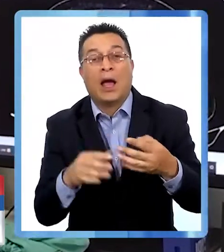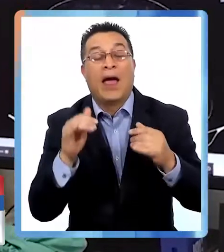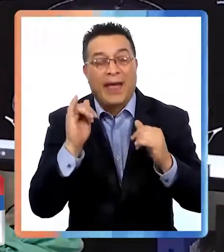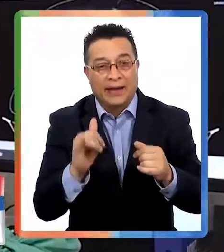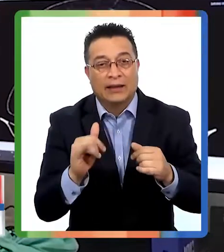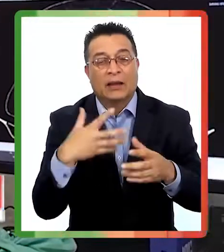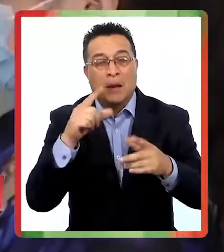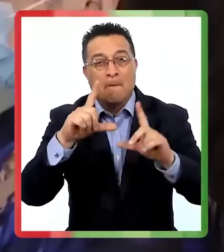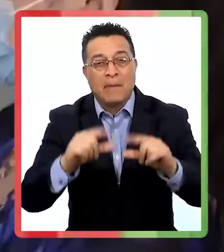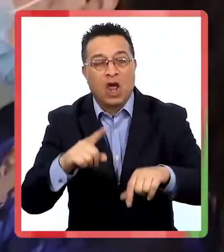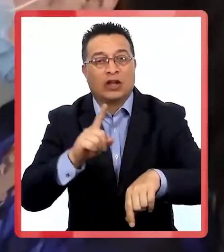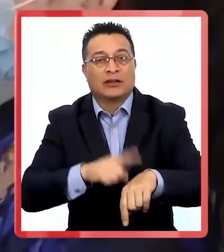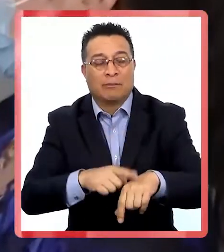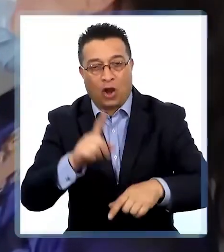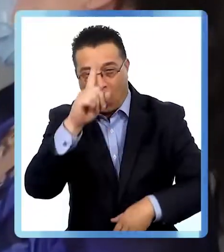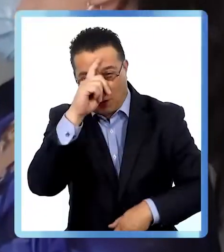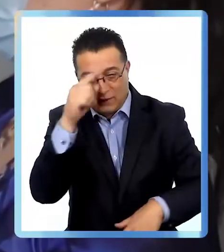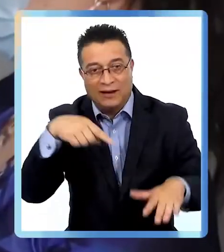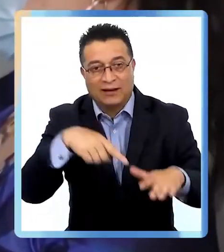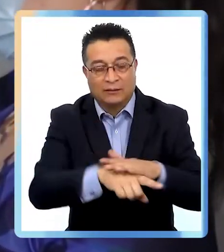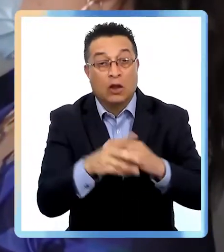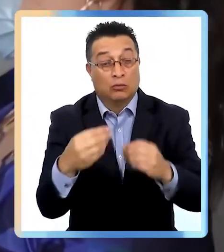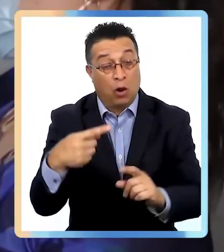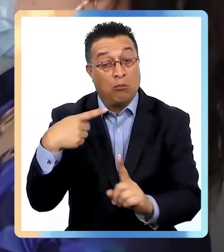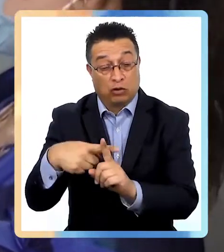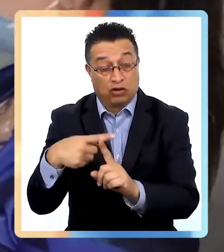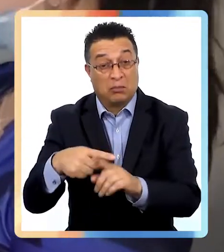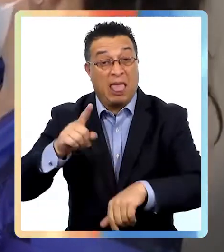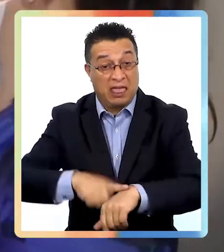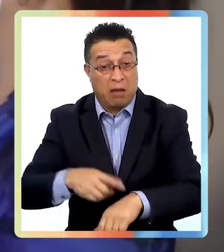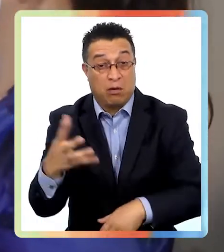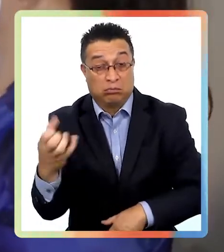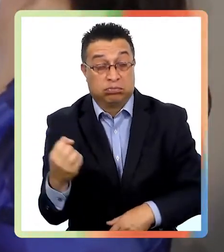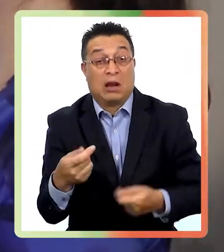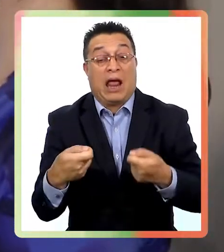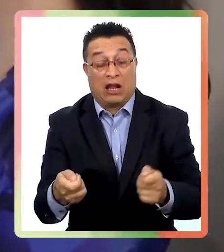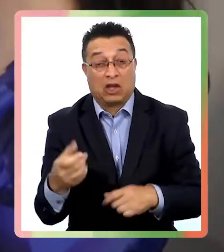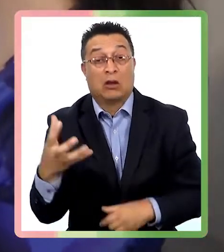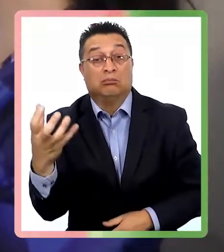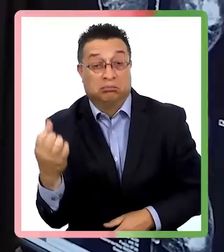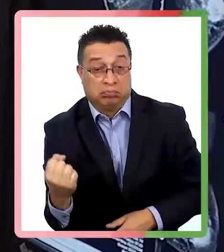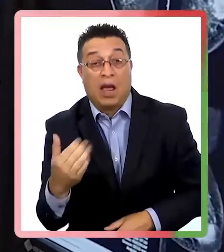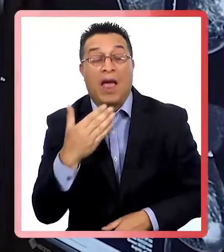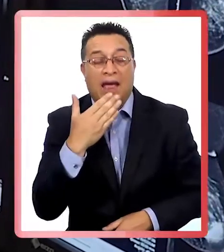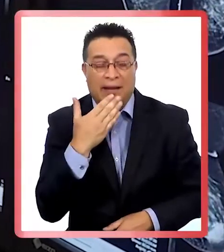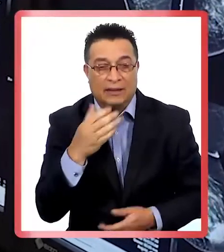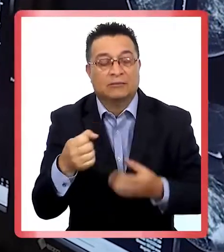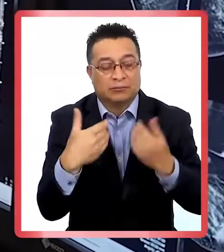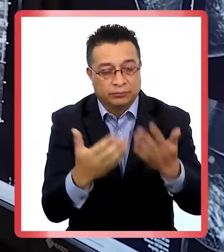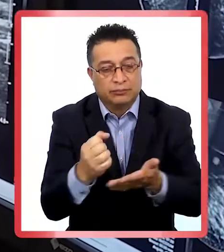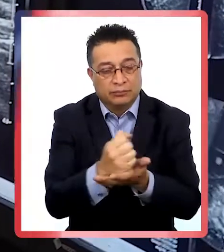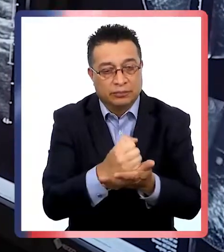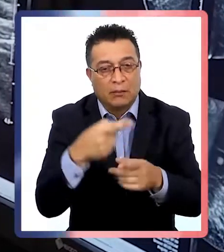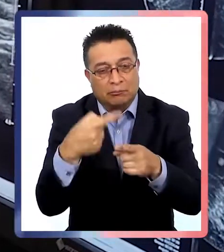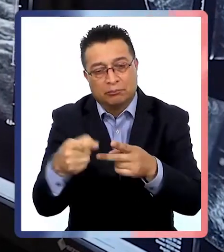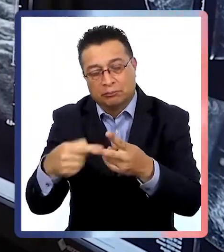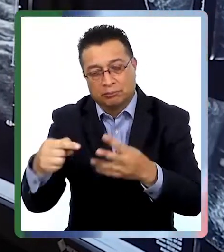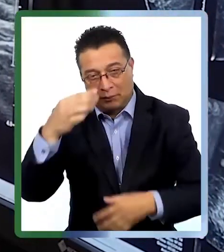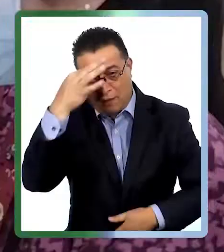menor estadía hospitalaria el procedimiento presenta ventajas de tiempo y costos para el diagnóstico y tratamiento de diversas enfermedades